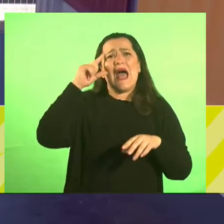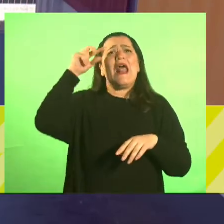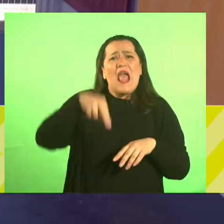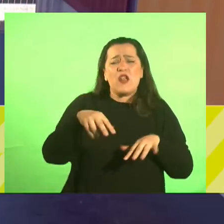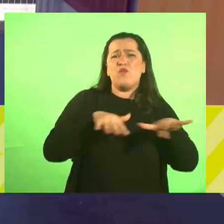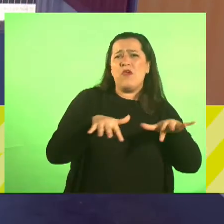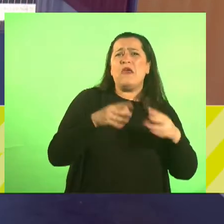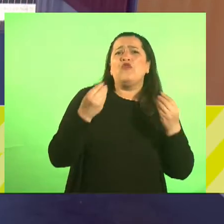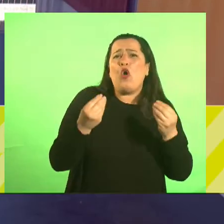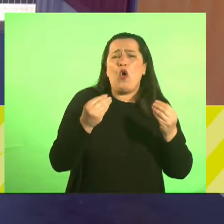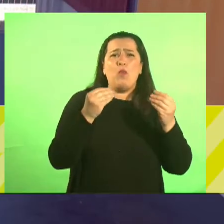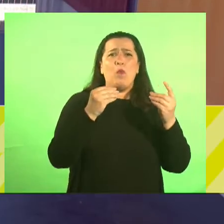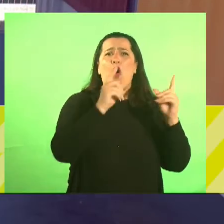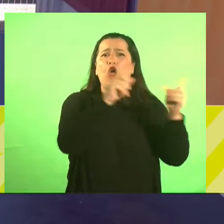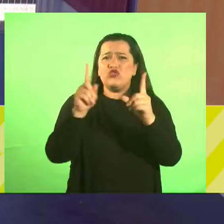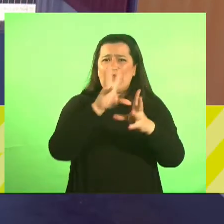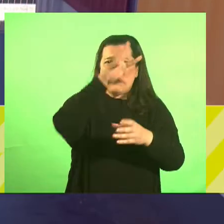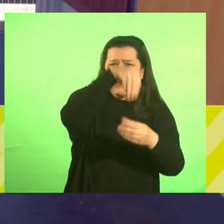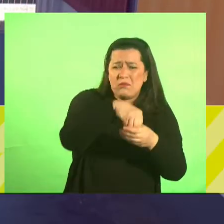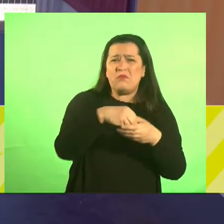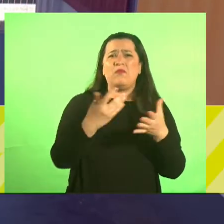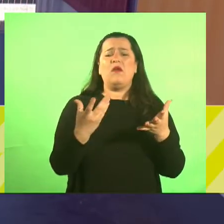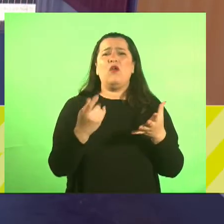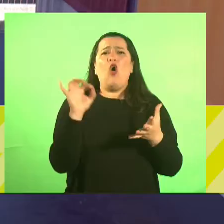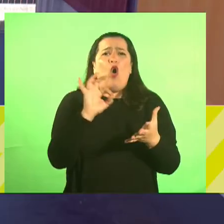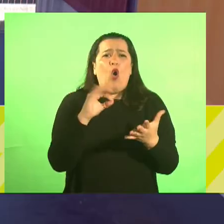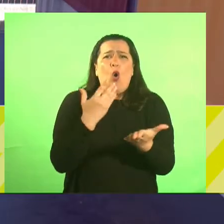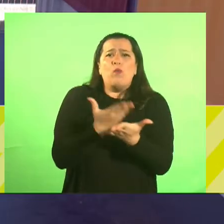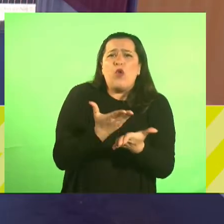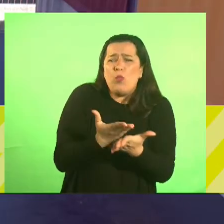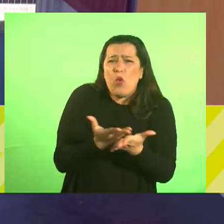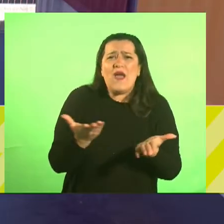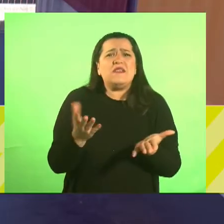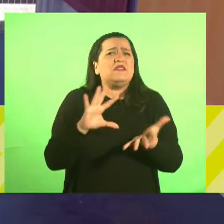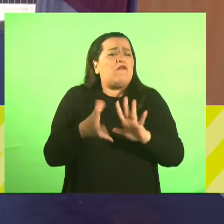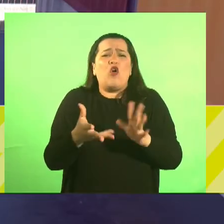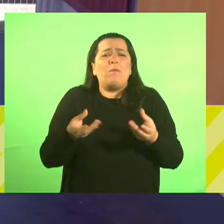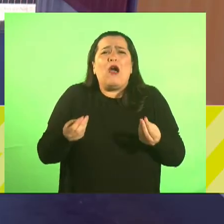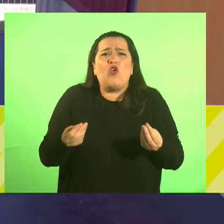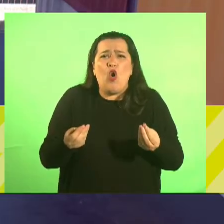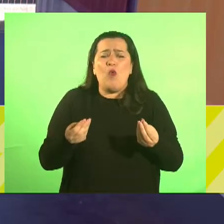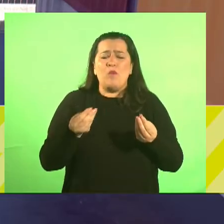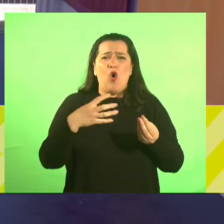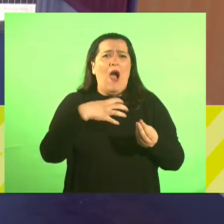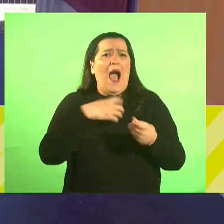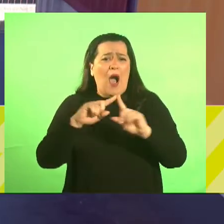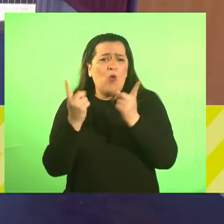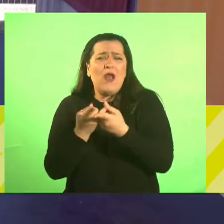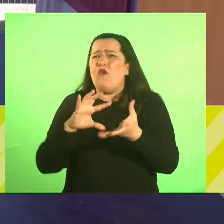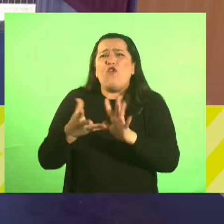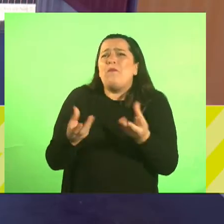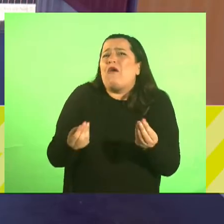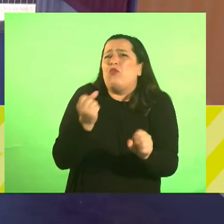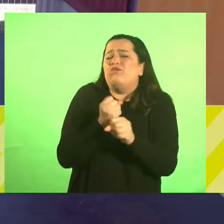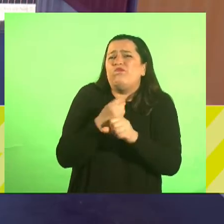de docentes? ¿Hay propuestas concretas que se llevan al aula? ¿Ustedes